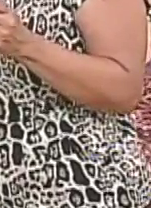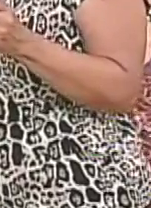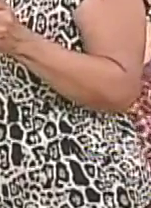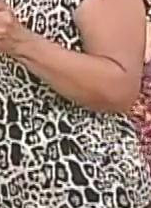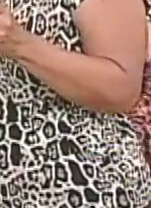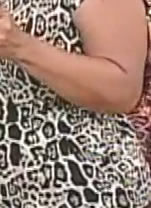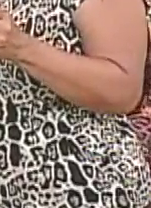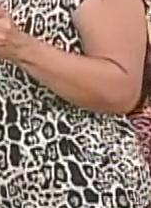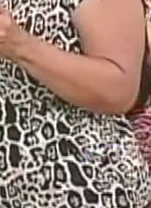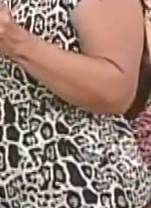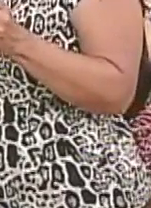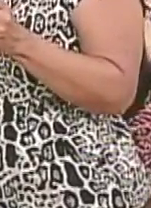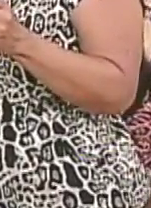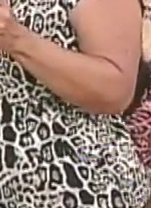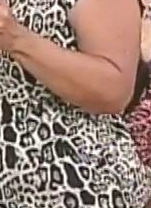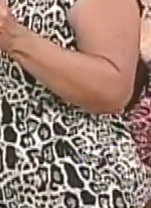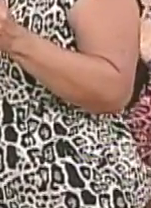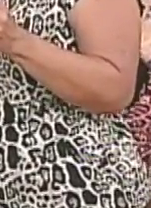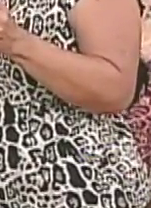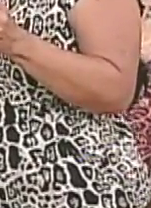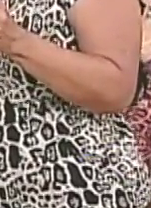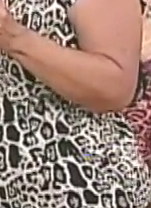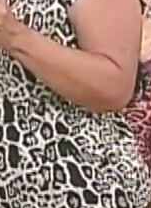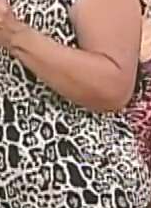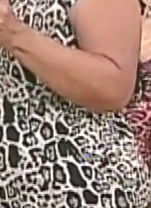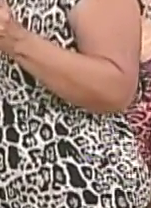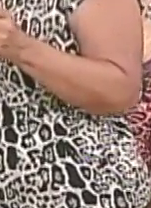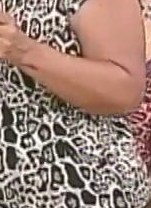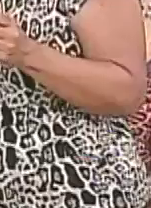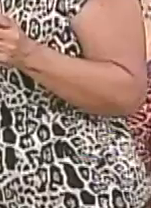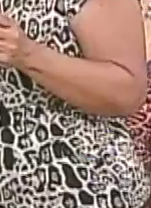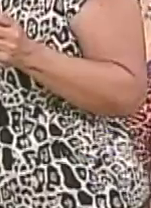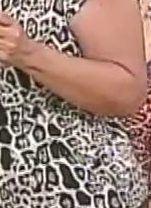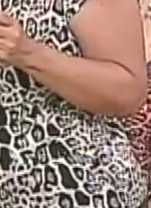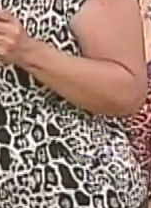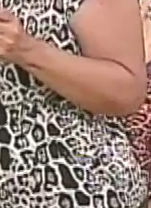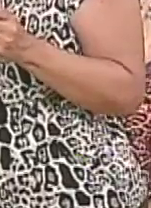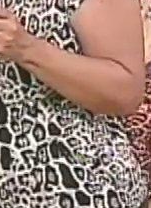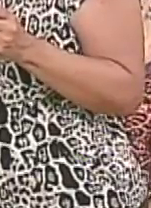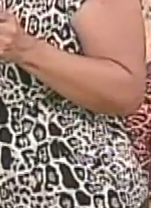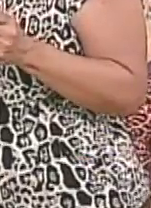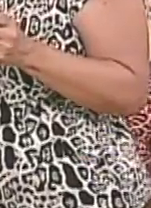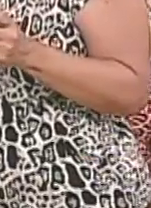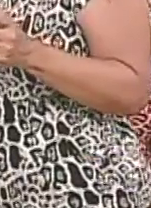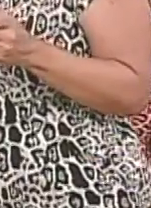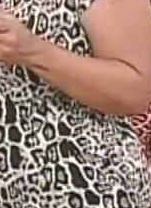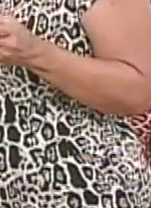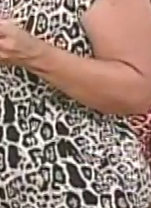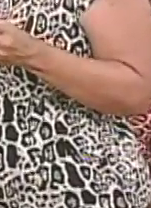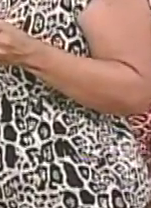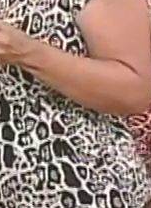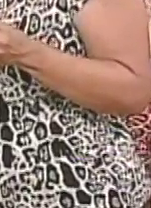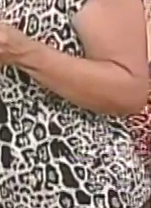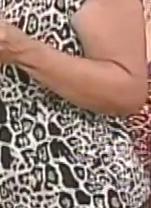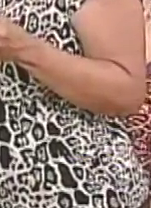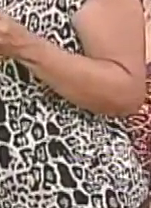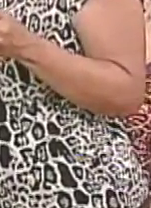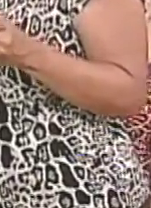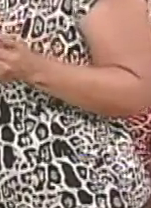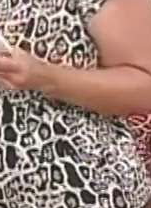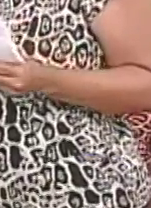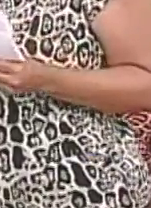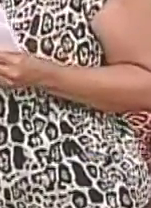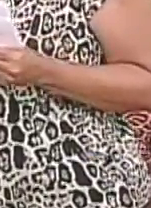a objeto de promover el sentido de pertenencia y la conciencia del deber social. Promover junto